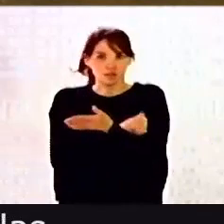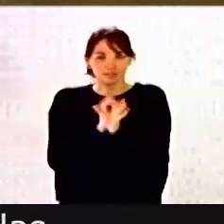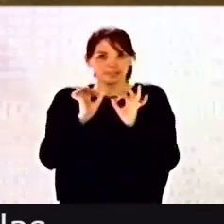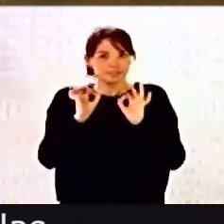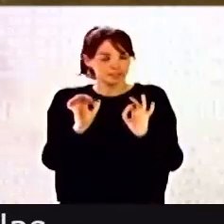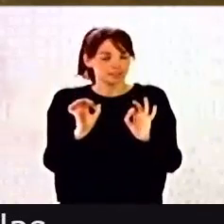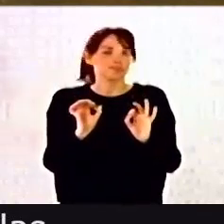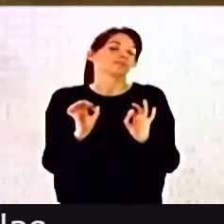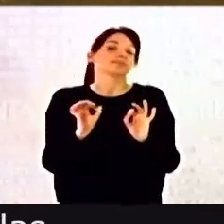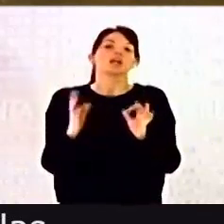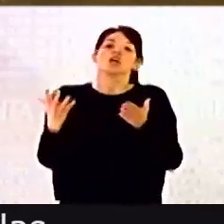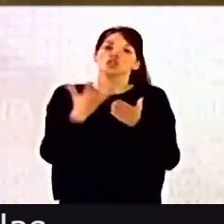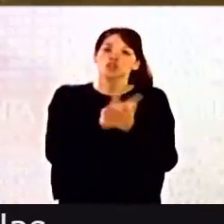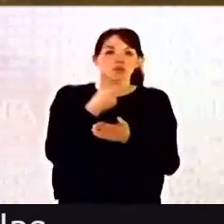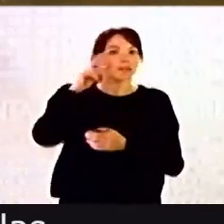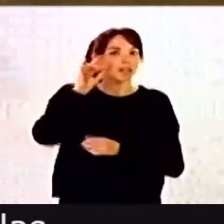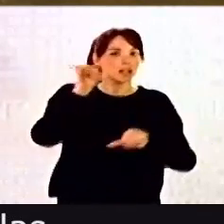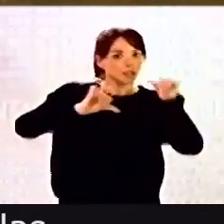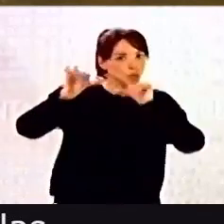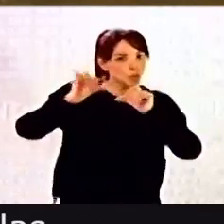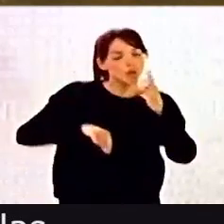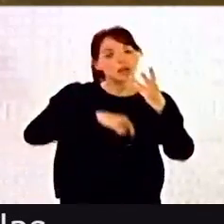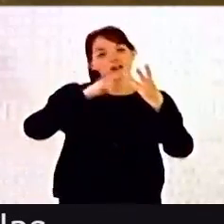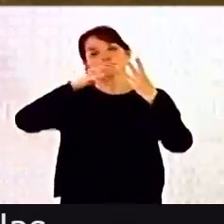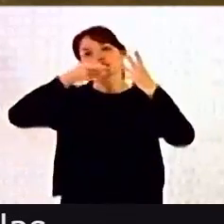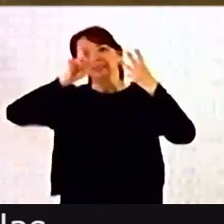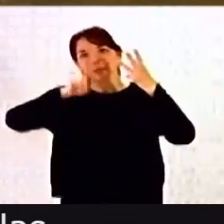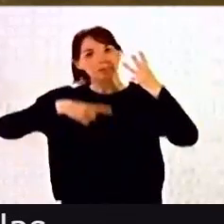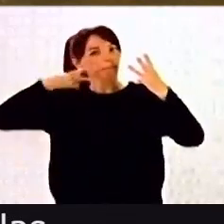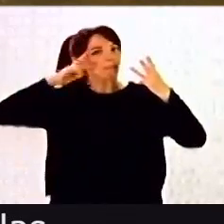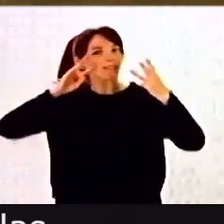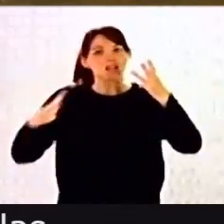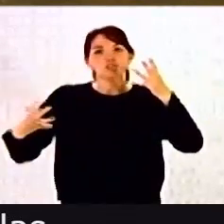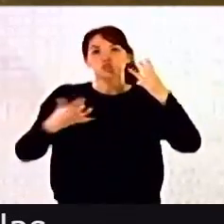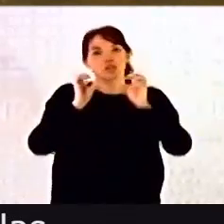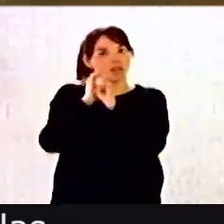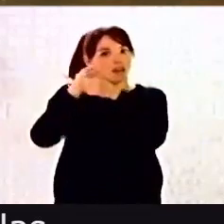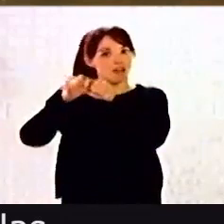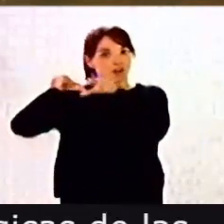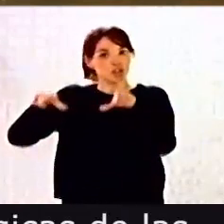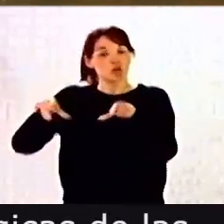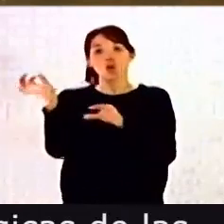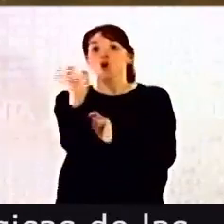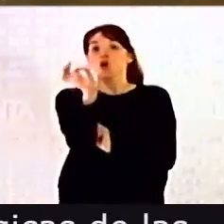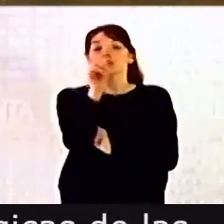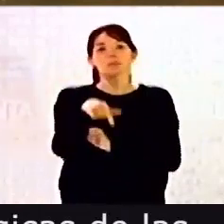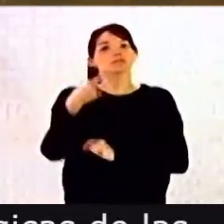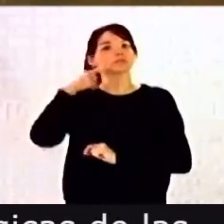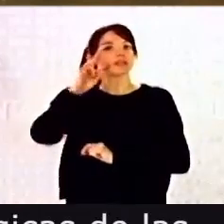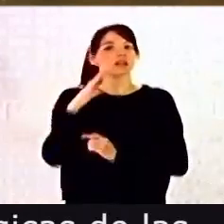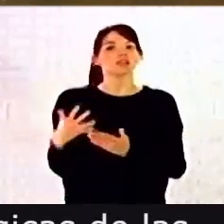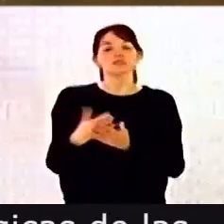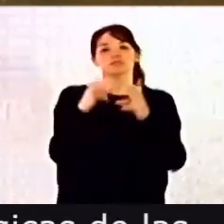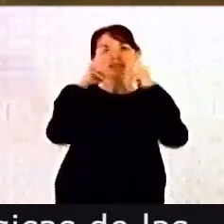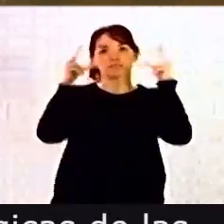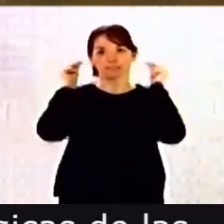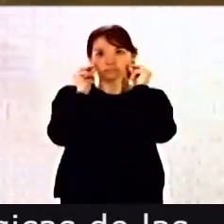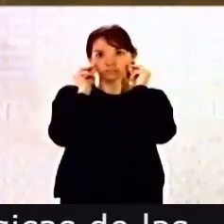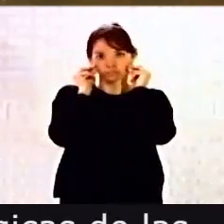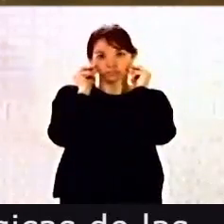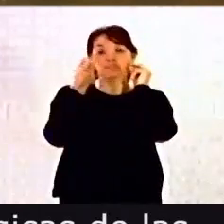de todas las especialidades quirúrgicas, de todas las especialidades de laboratorio o de todas las especialidades de enfermería